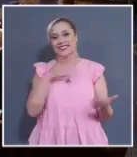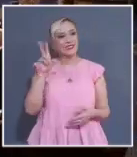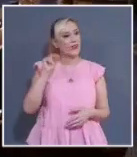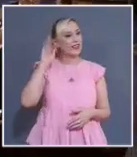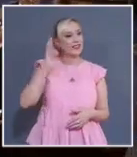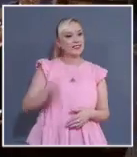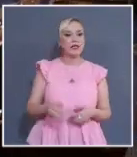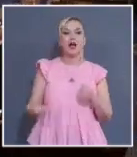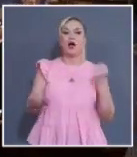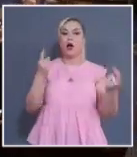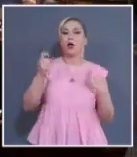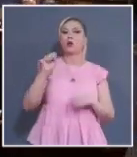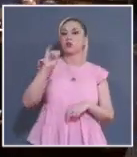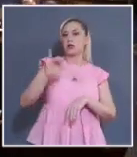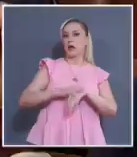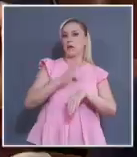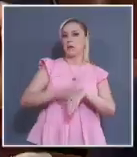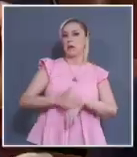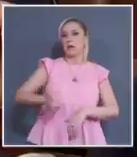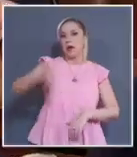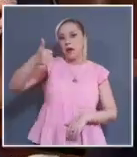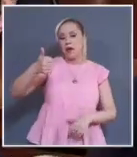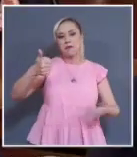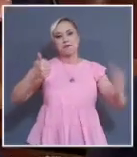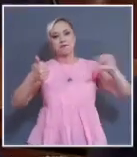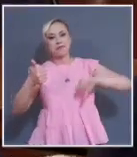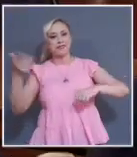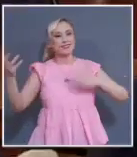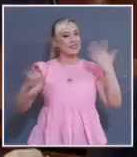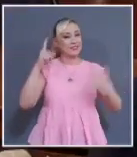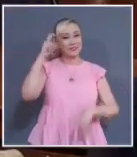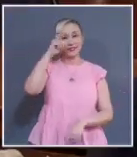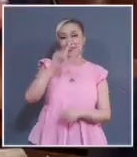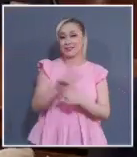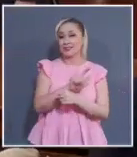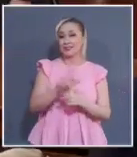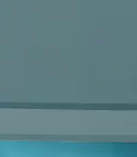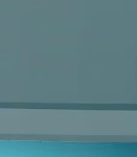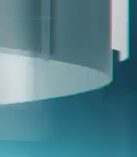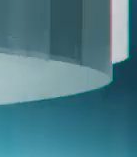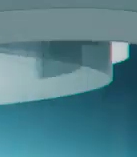aprobadas. Para el canal del Poder Judicial de la Federación, Héctor García Mejía.